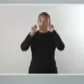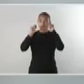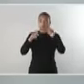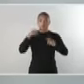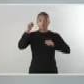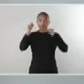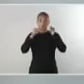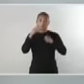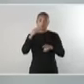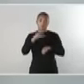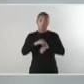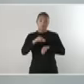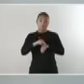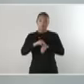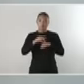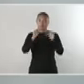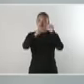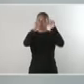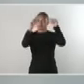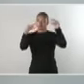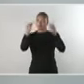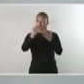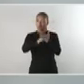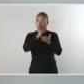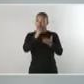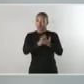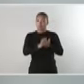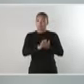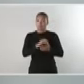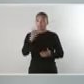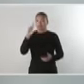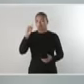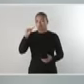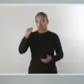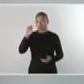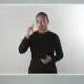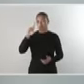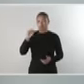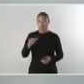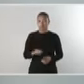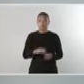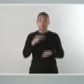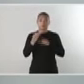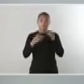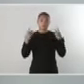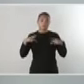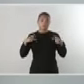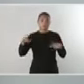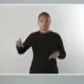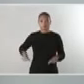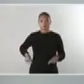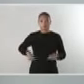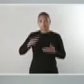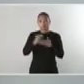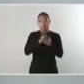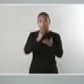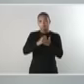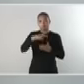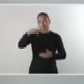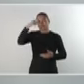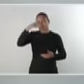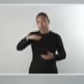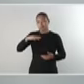en la región fronteriza de nuestro estado quienes han gobernado Tamaulipas y México han tenido